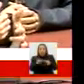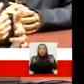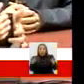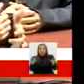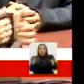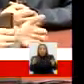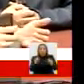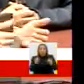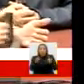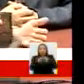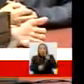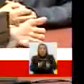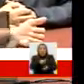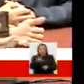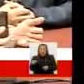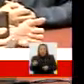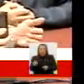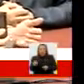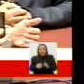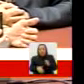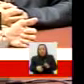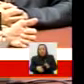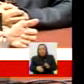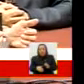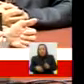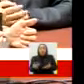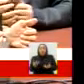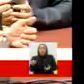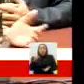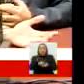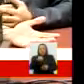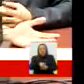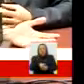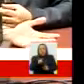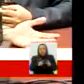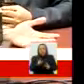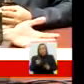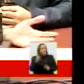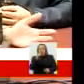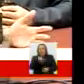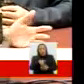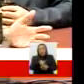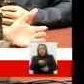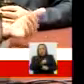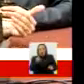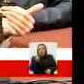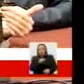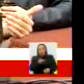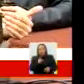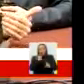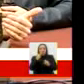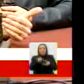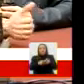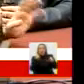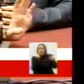o los parlamentarios van a la reelección. Lo que hace el ciudadano es no volver a votar por él. Porque ha sido el ciudadano se